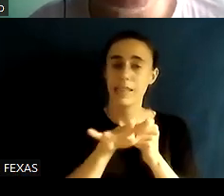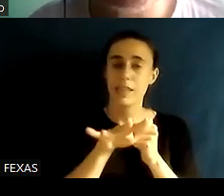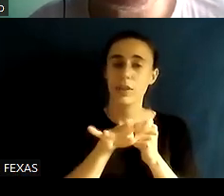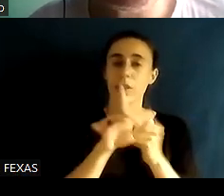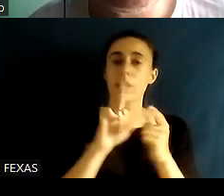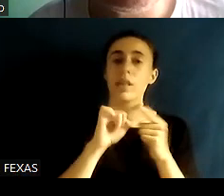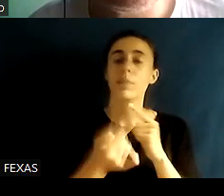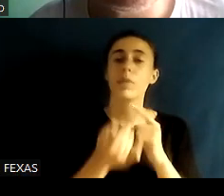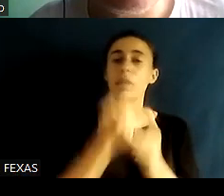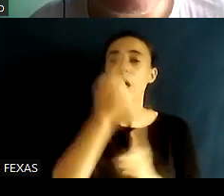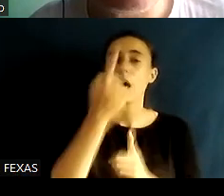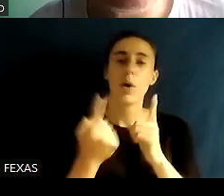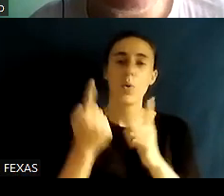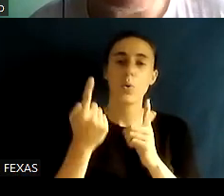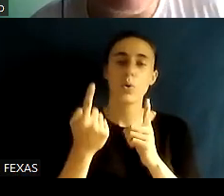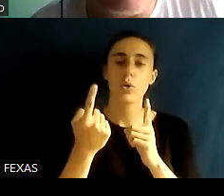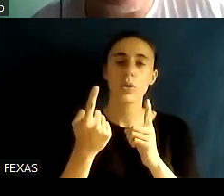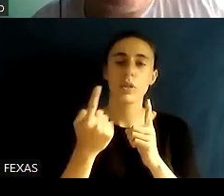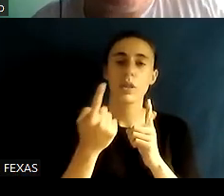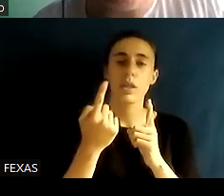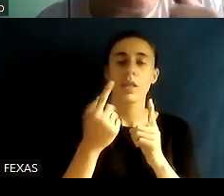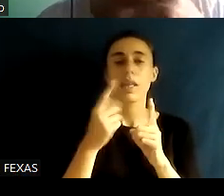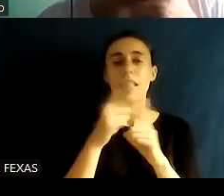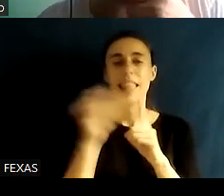algunos cereales,